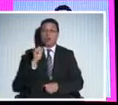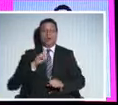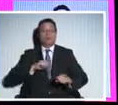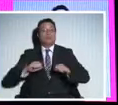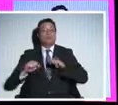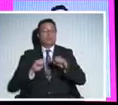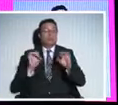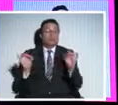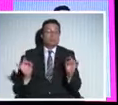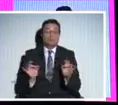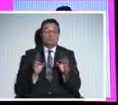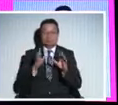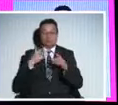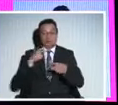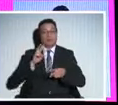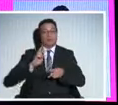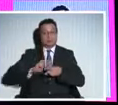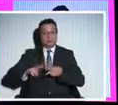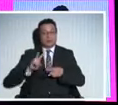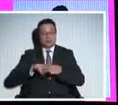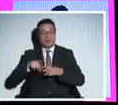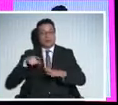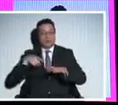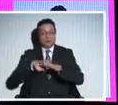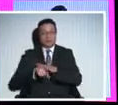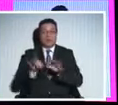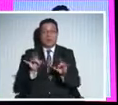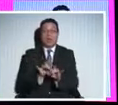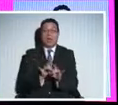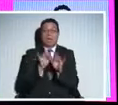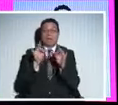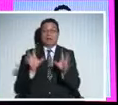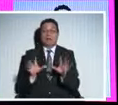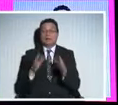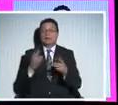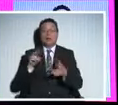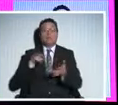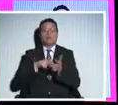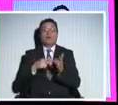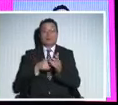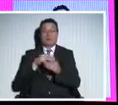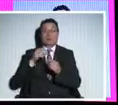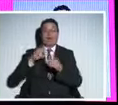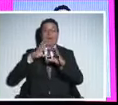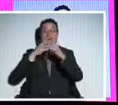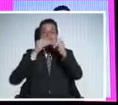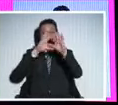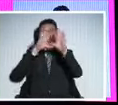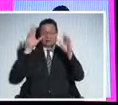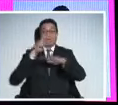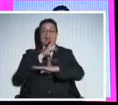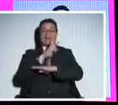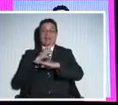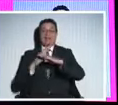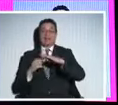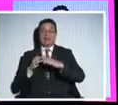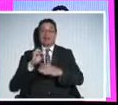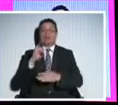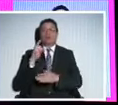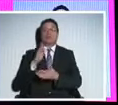catástrofes, se realizó una intervención especial por la crisis medioambiental en Quintero y